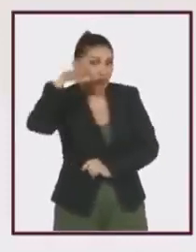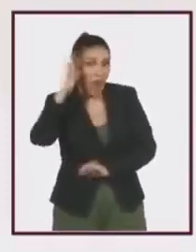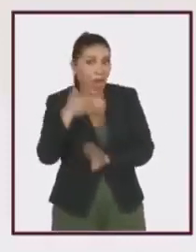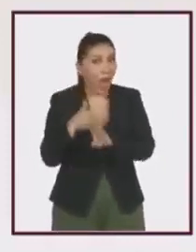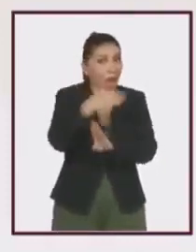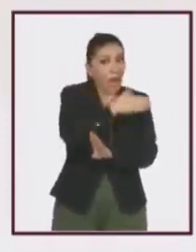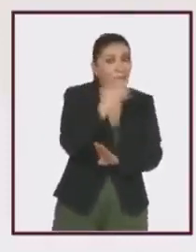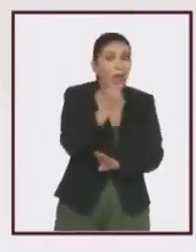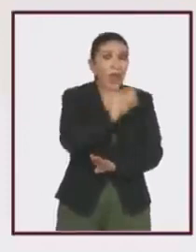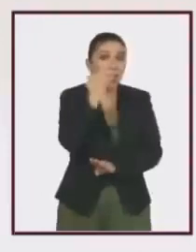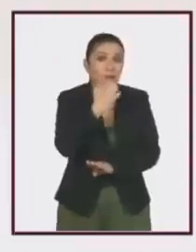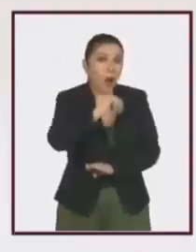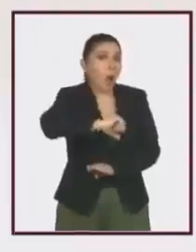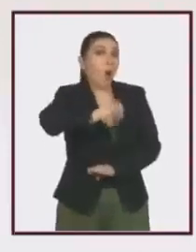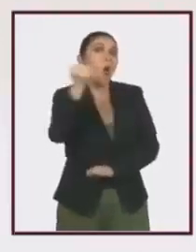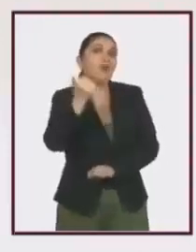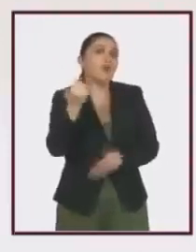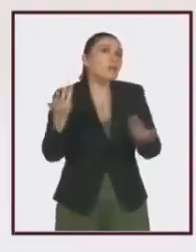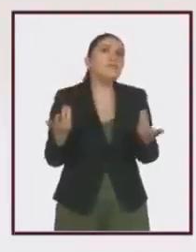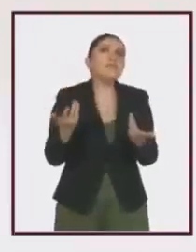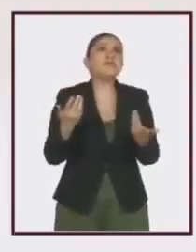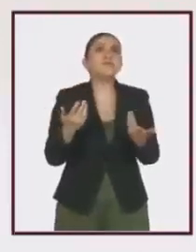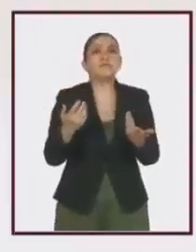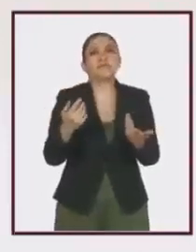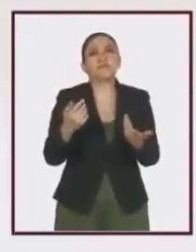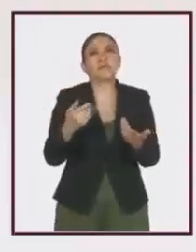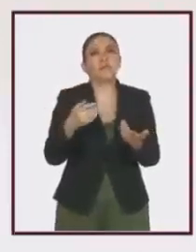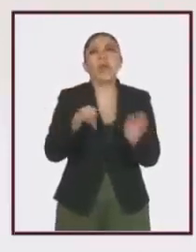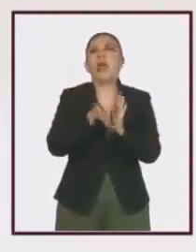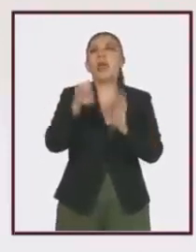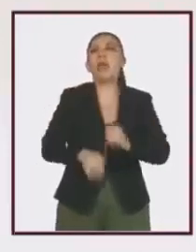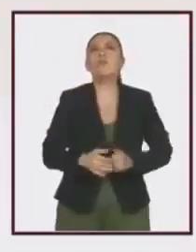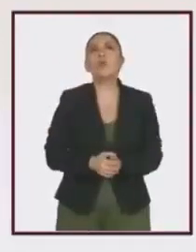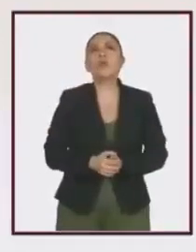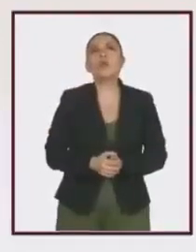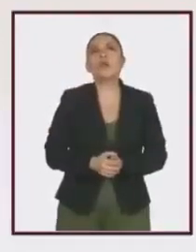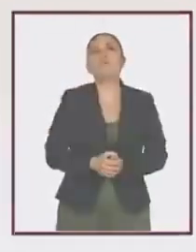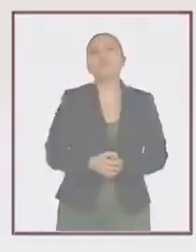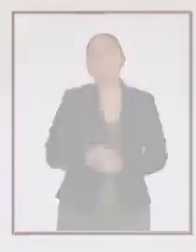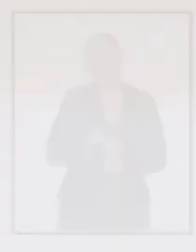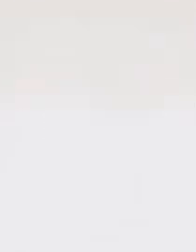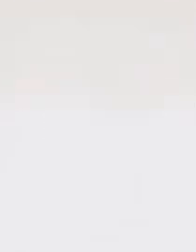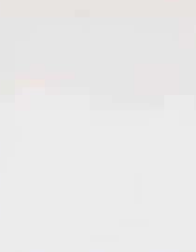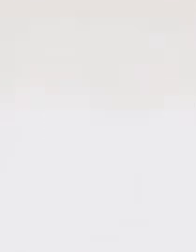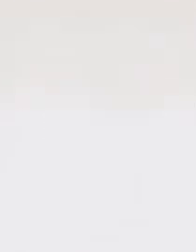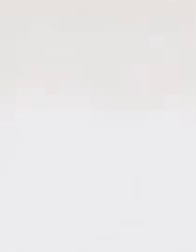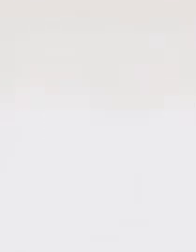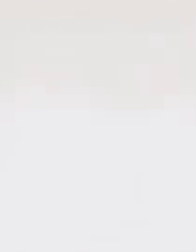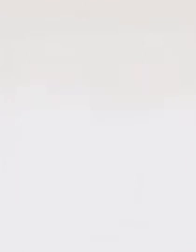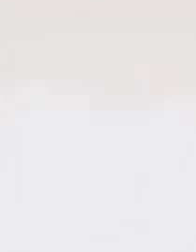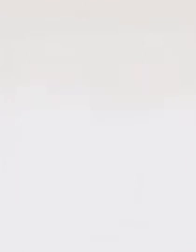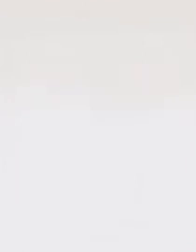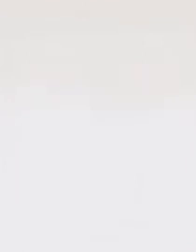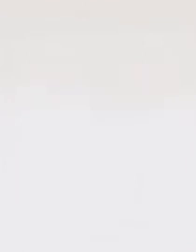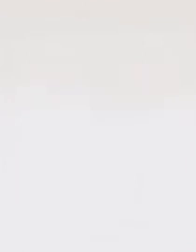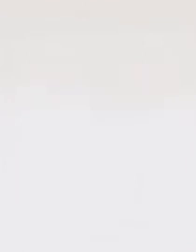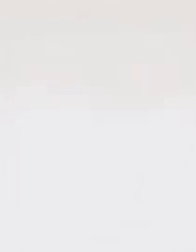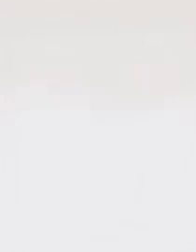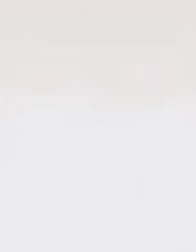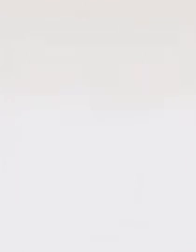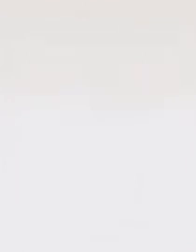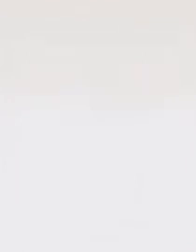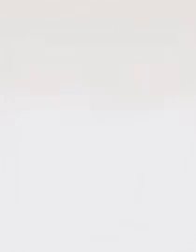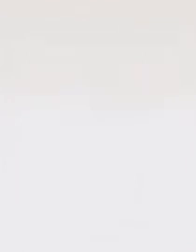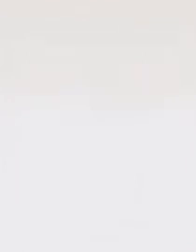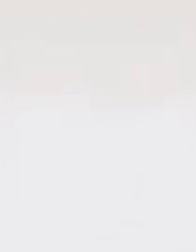grados anteriores del preescolar, supongamos un segundo grado o un tercero, probablemente el